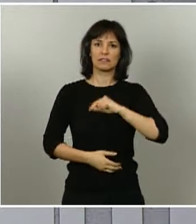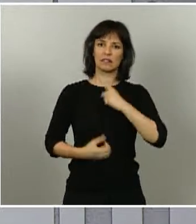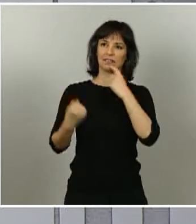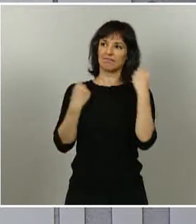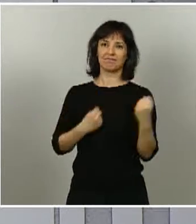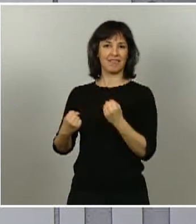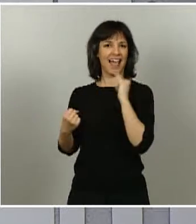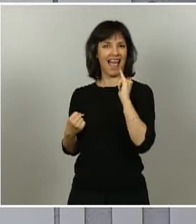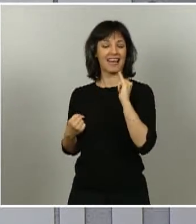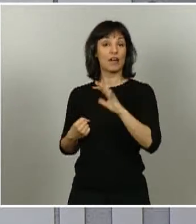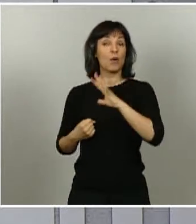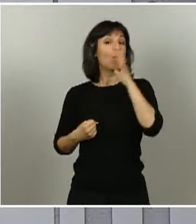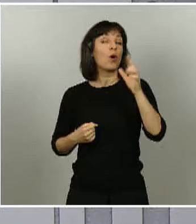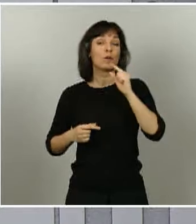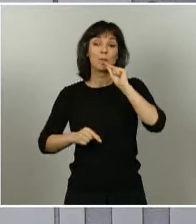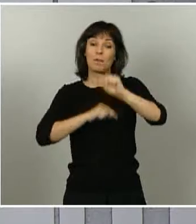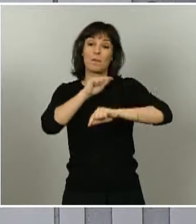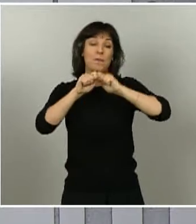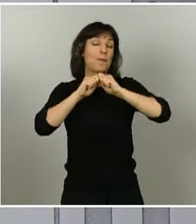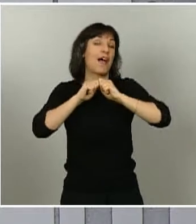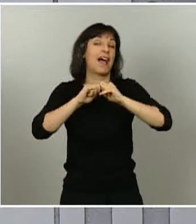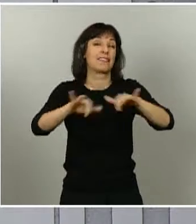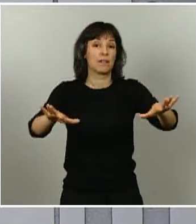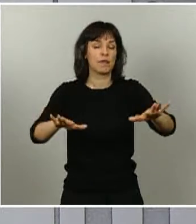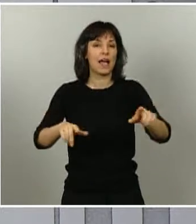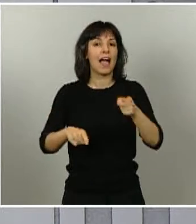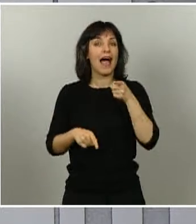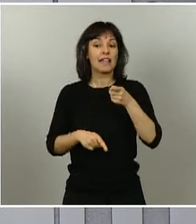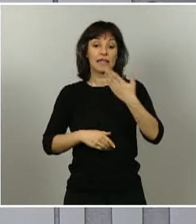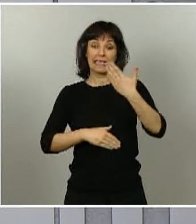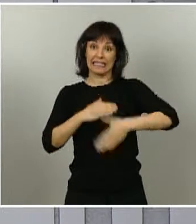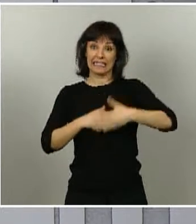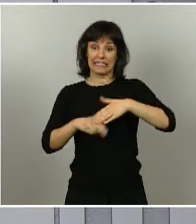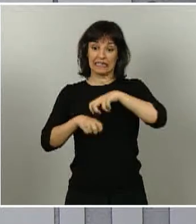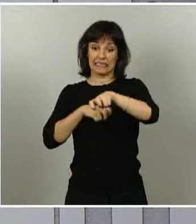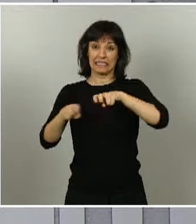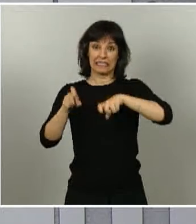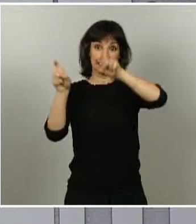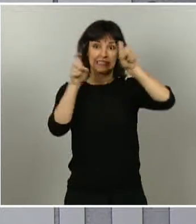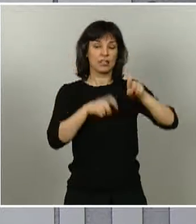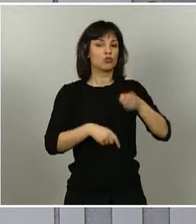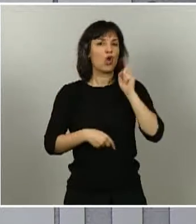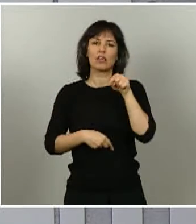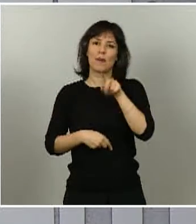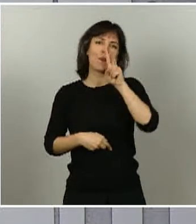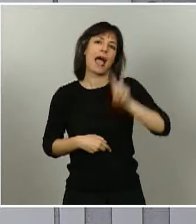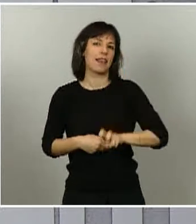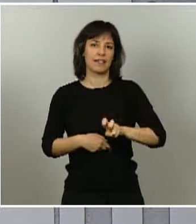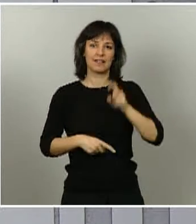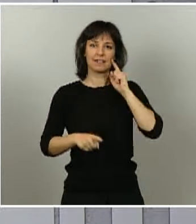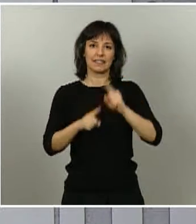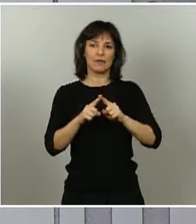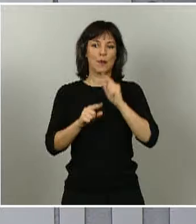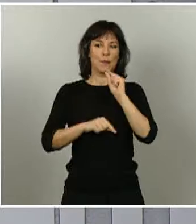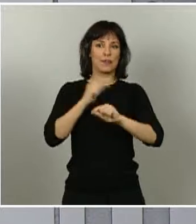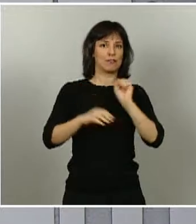de una pandemia en donde solo la restricción de la movilidad ha sido el tratamiento eficaz para combatir a este virus, y